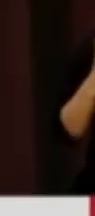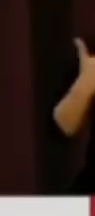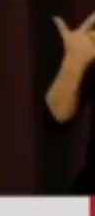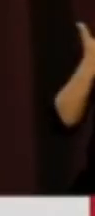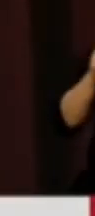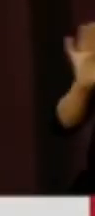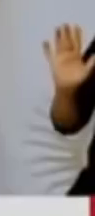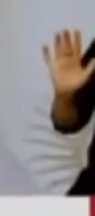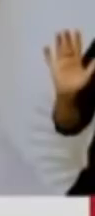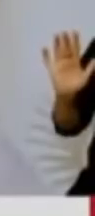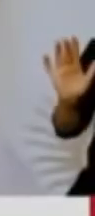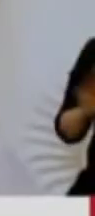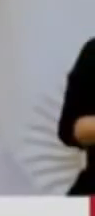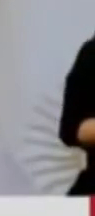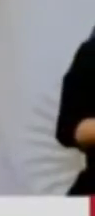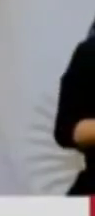No hay duelo, diputado.